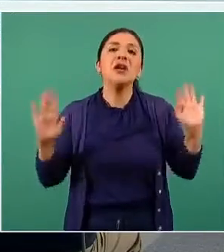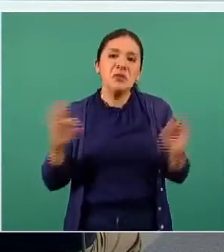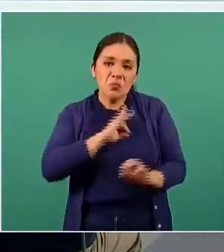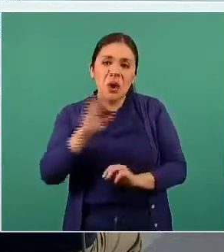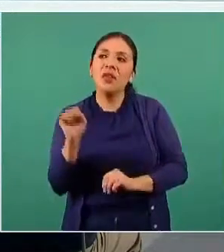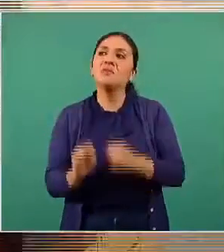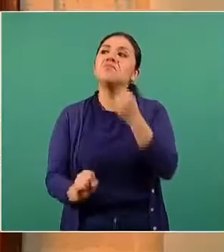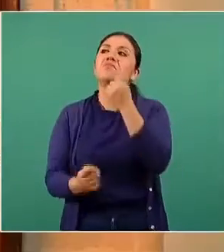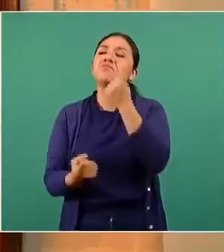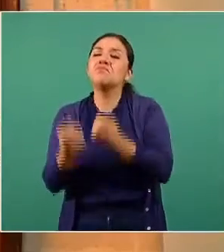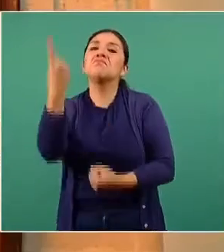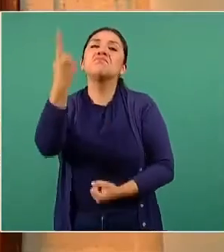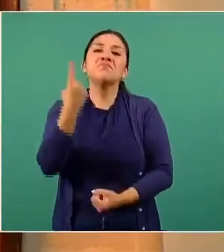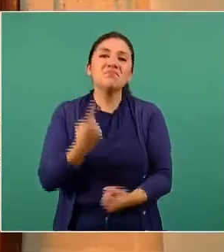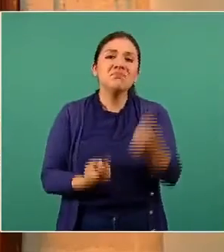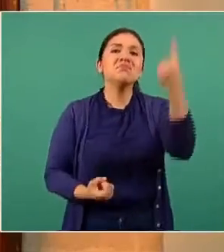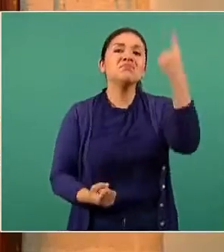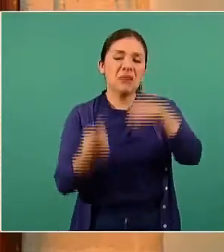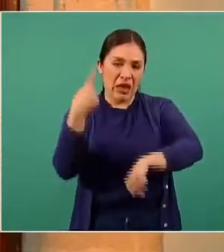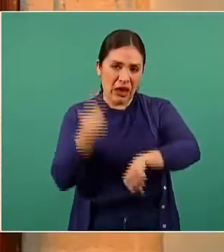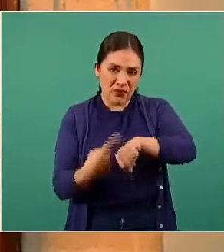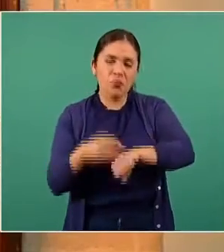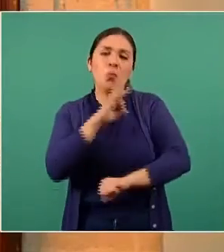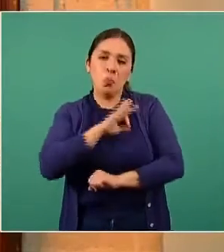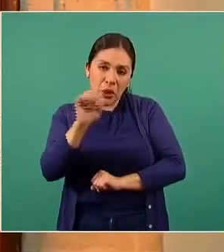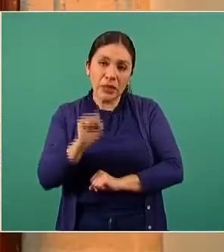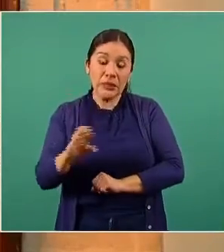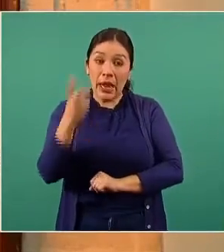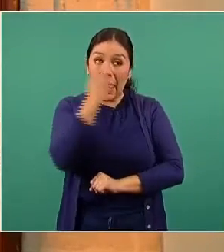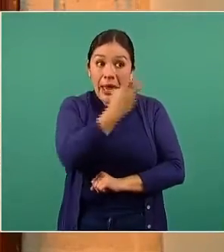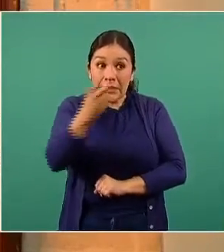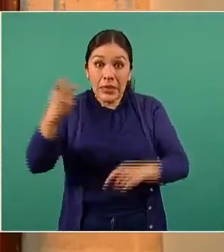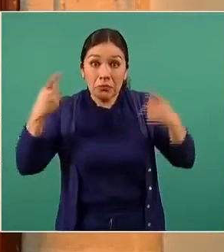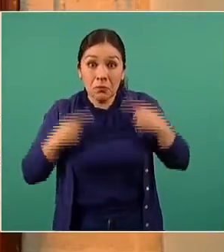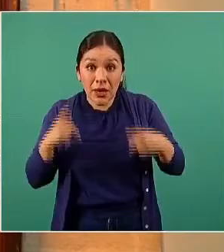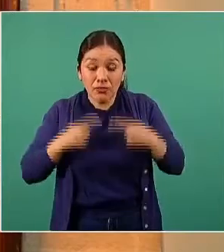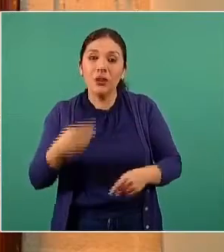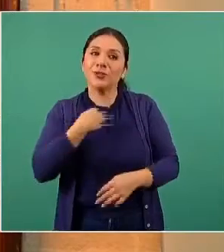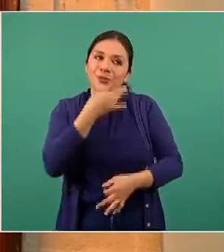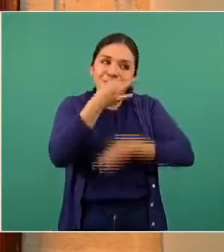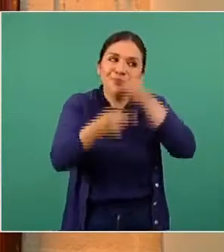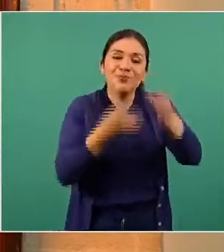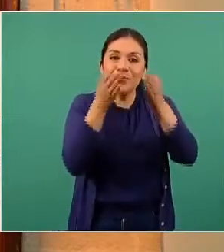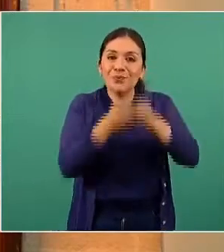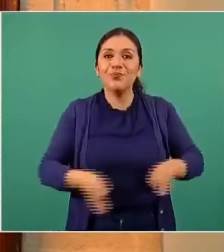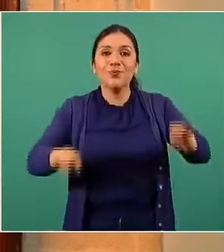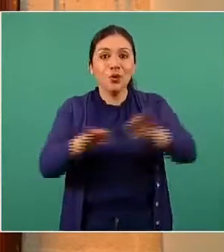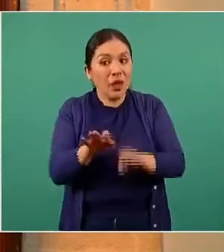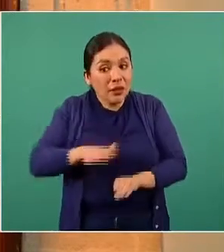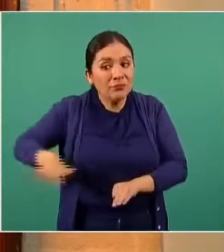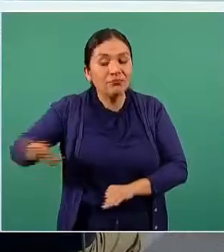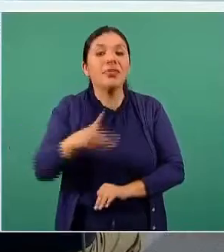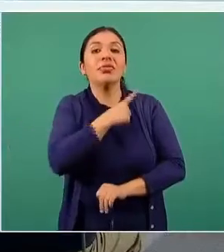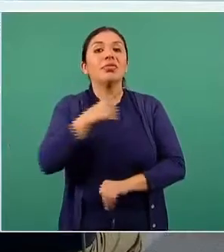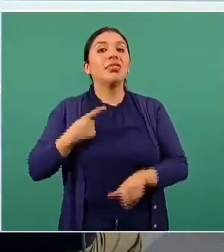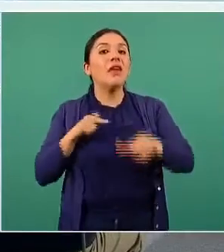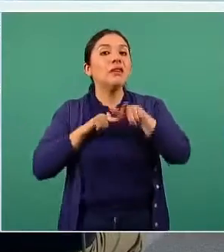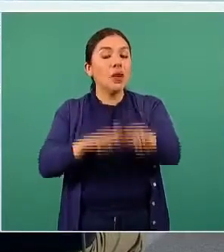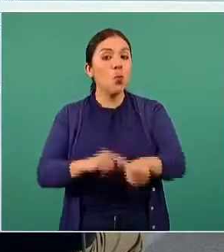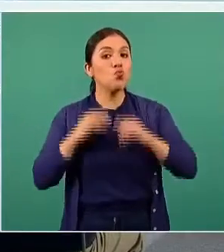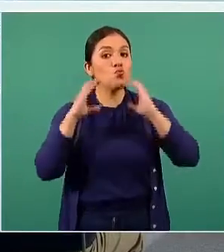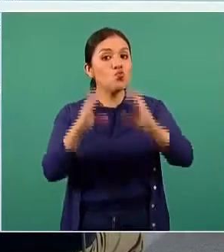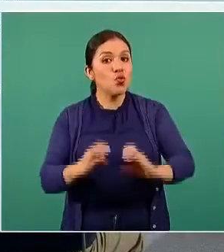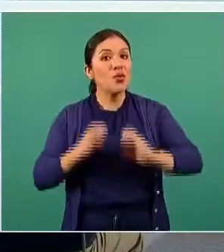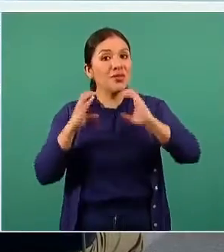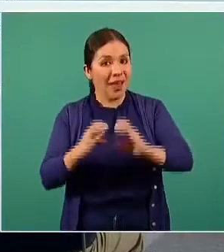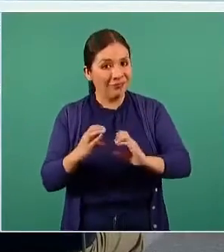de vacuna. Entonces todavía pueden enfermar, y por lo tanto, y sobre todo a estas personas, el mensaje importante es: como sociedad debemos de seguir cuidándonos